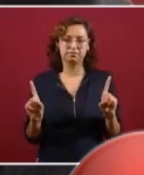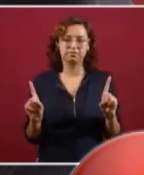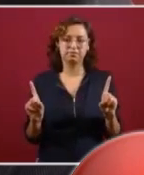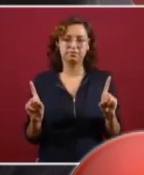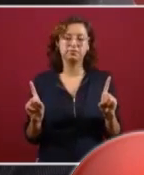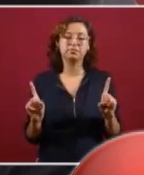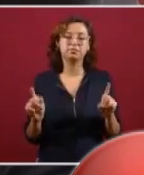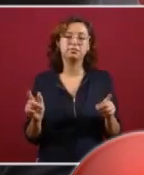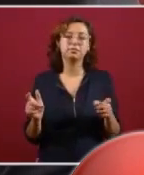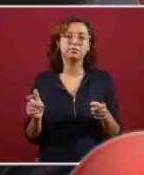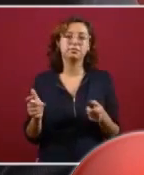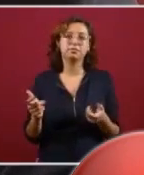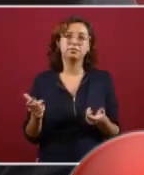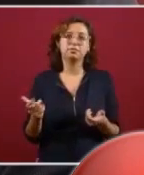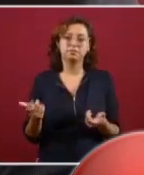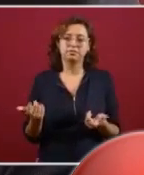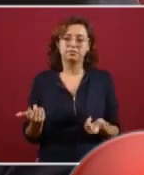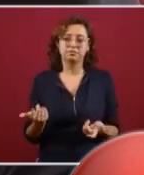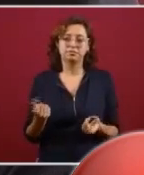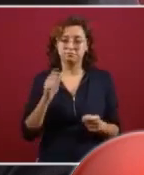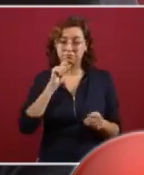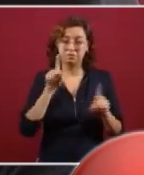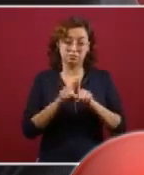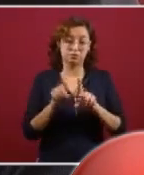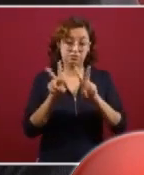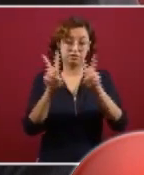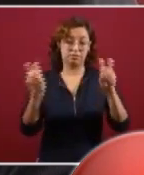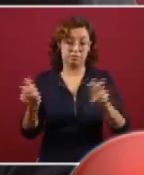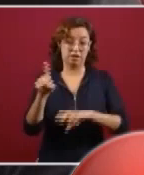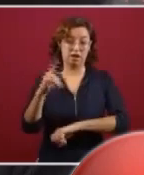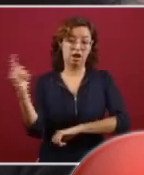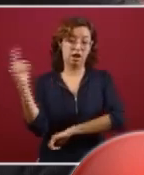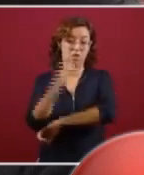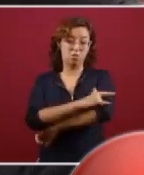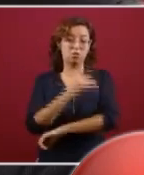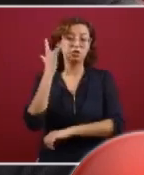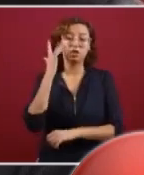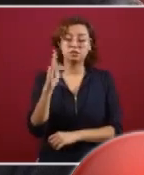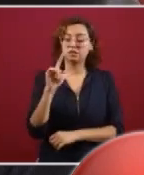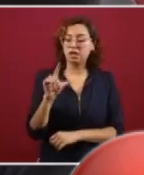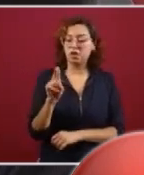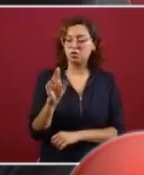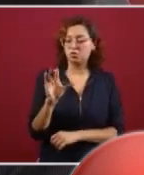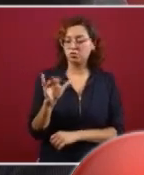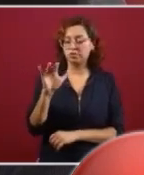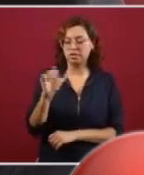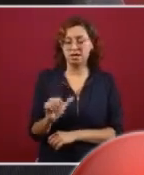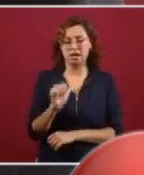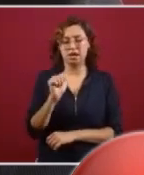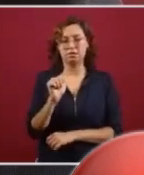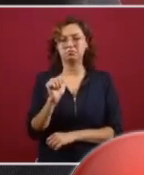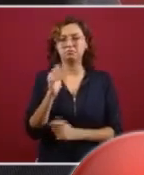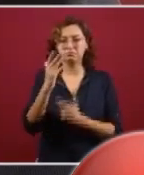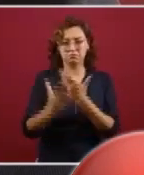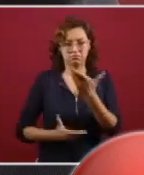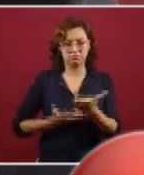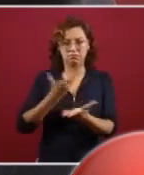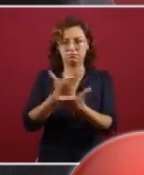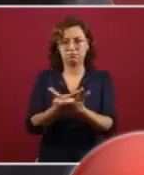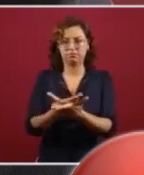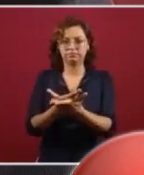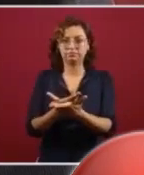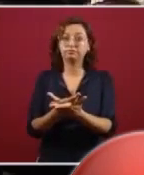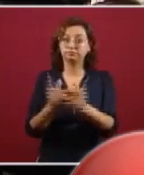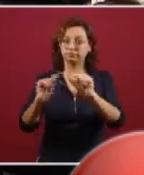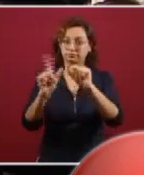lo de el aeropuerto de Santa Lucía, cuando se plantea de que es un asunto